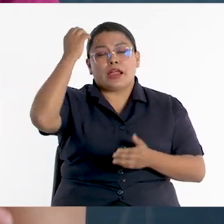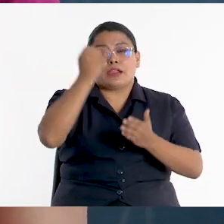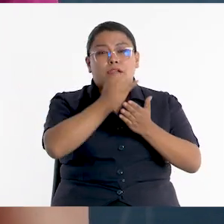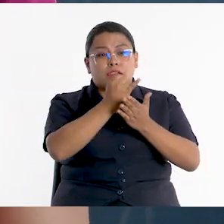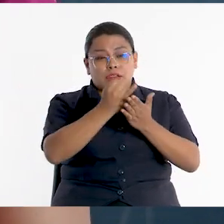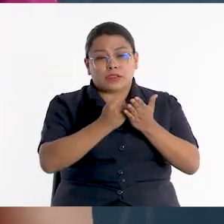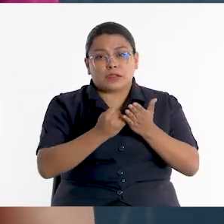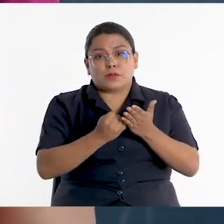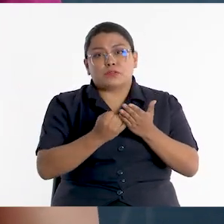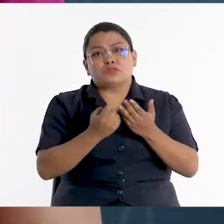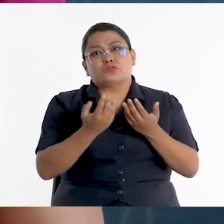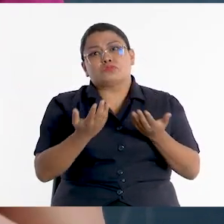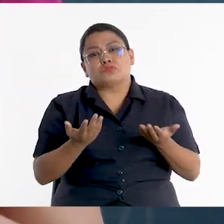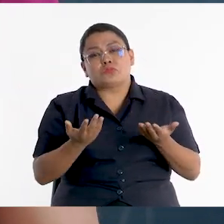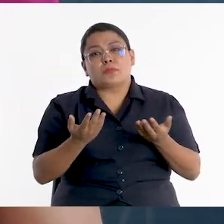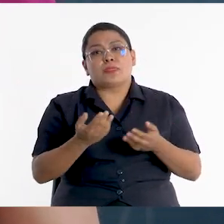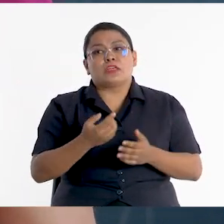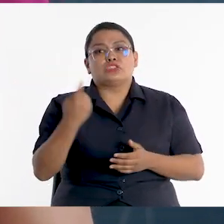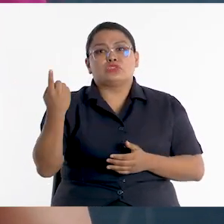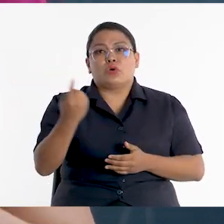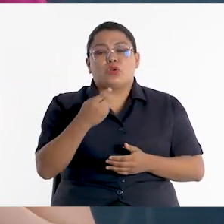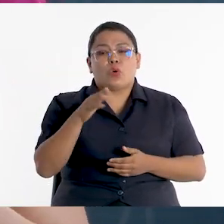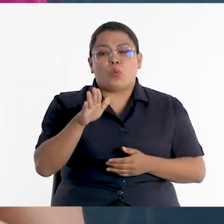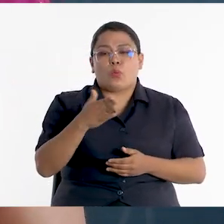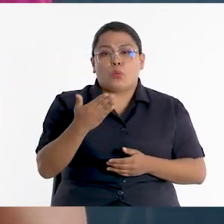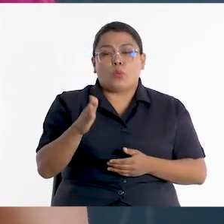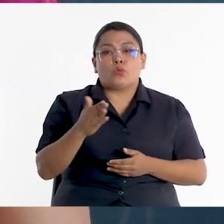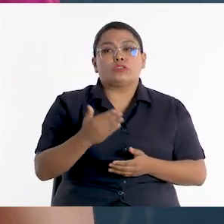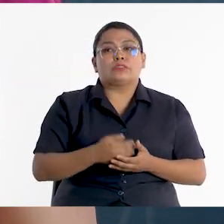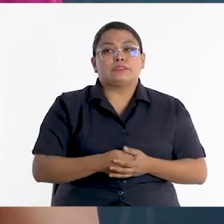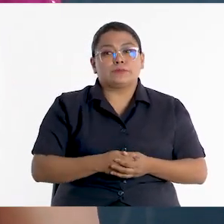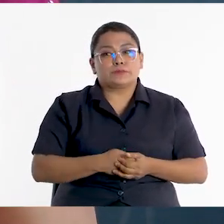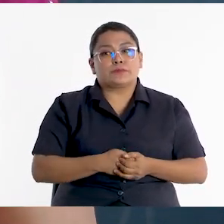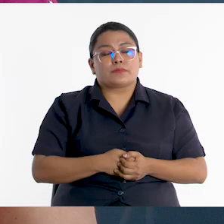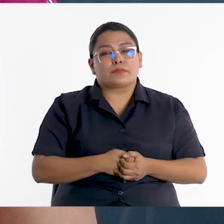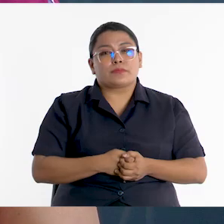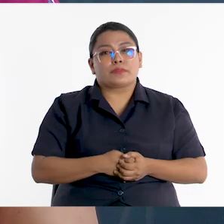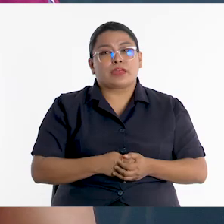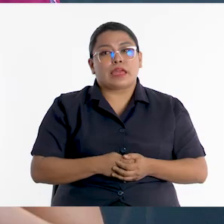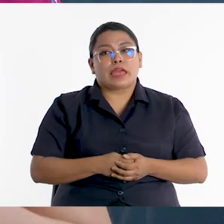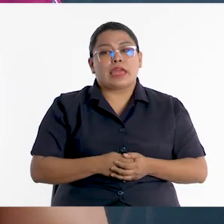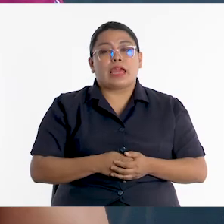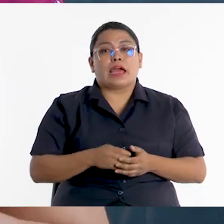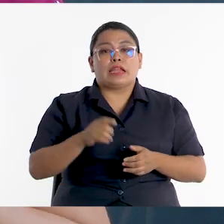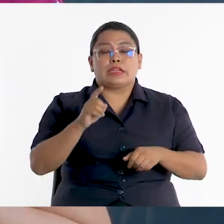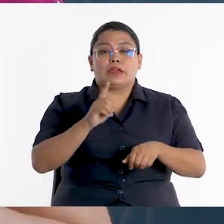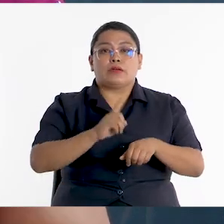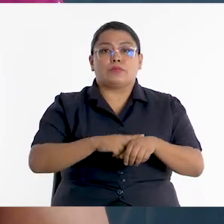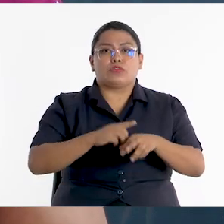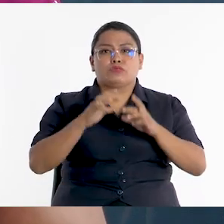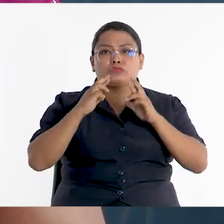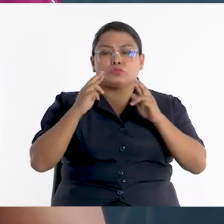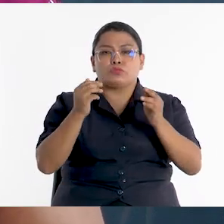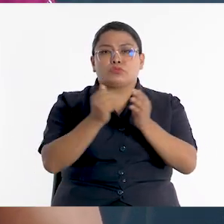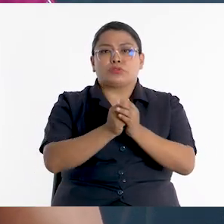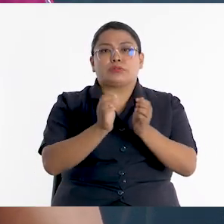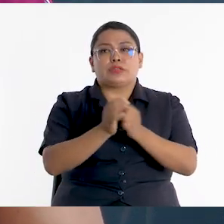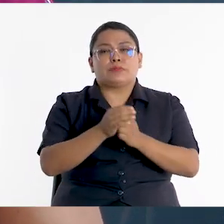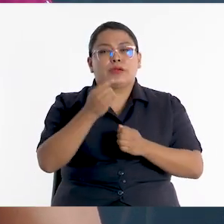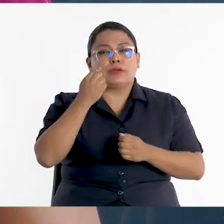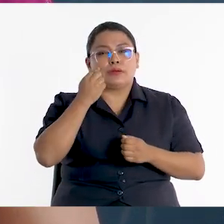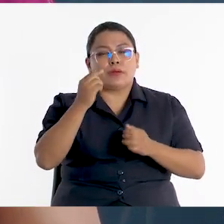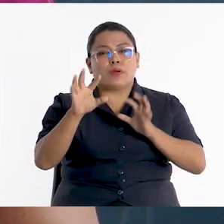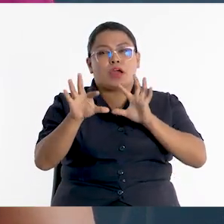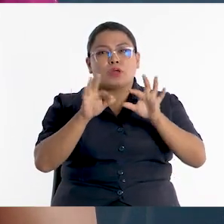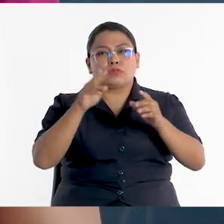lo aprenda a dibujar, sino más bien que lo utilice en la hora de resolver los